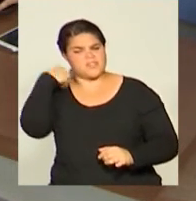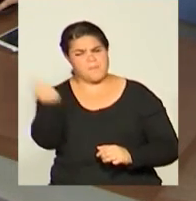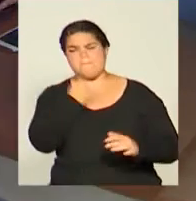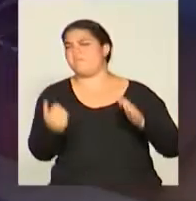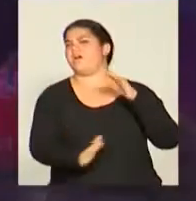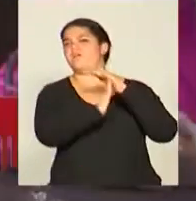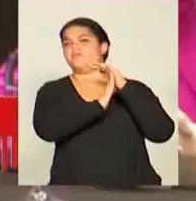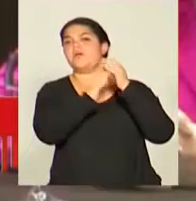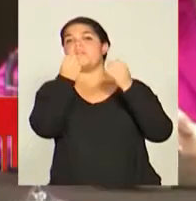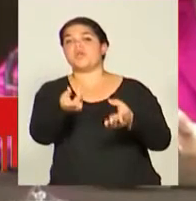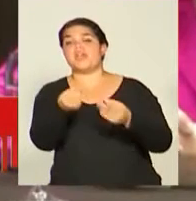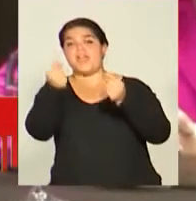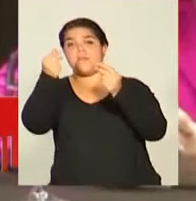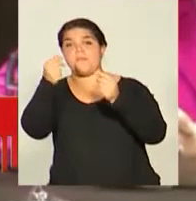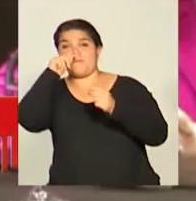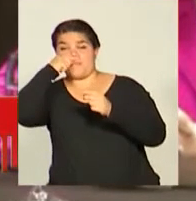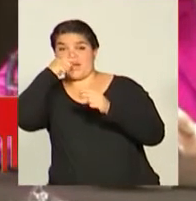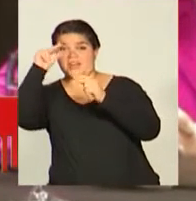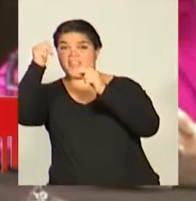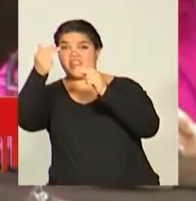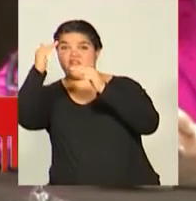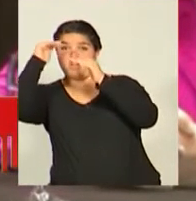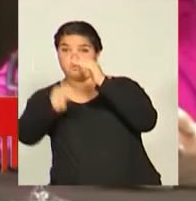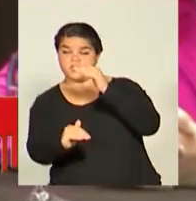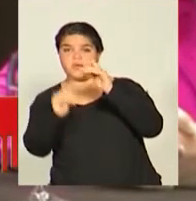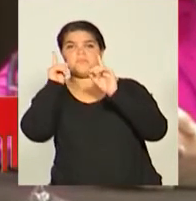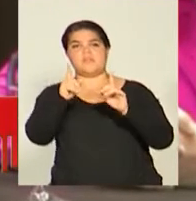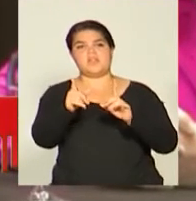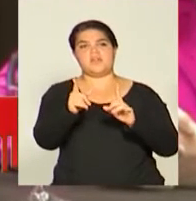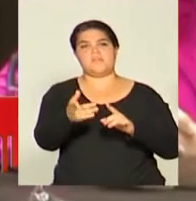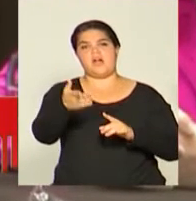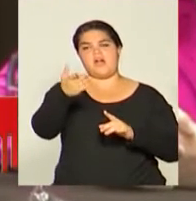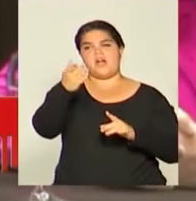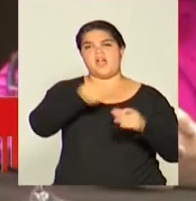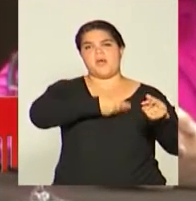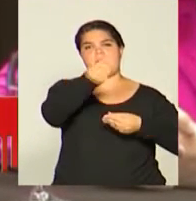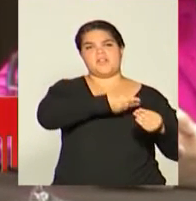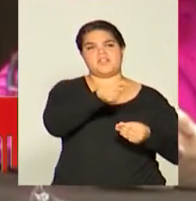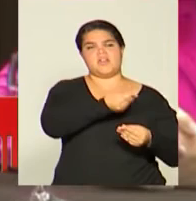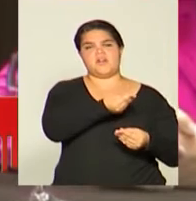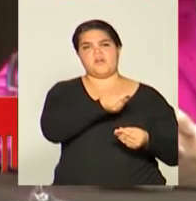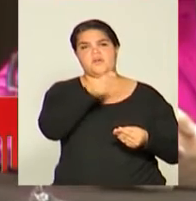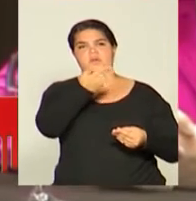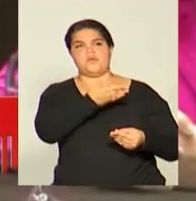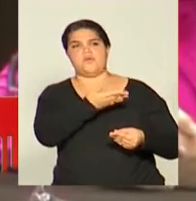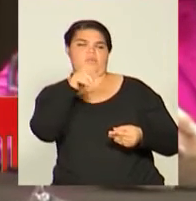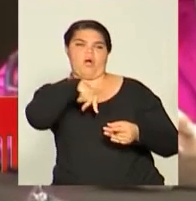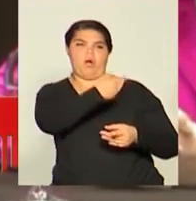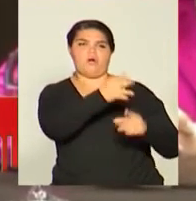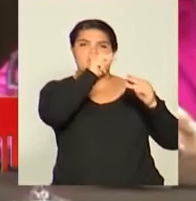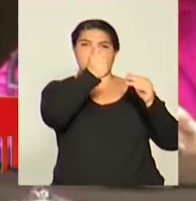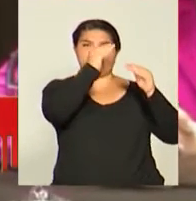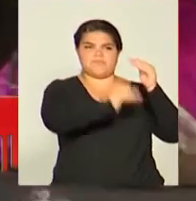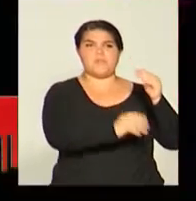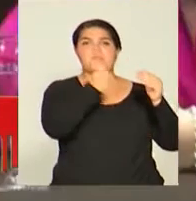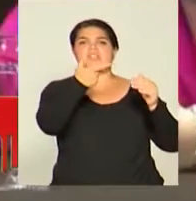va a hacer Macri le pasaría como la devaluación de Fábrega el año pasado, que en 6 meses ya se había ido todo